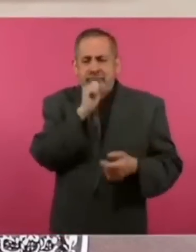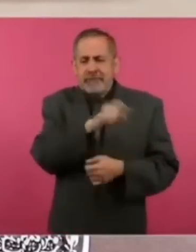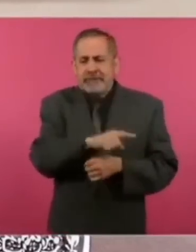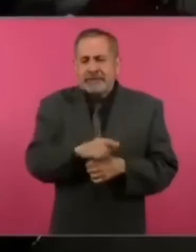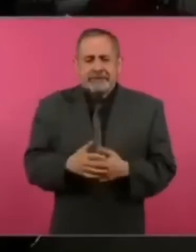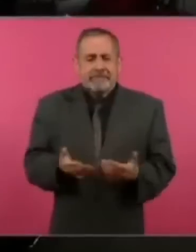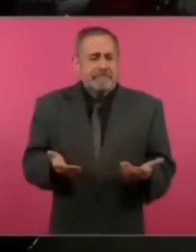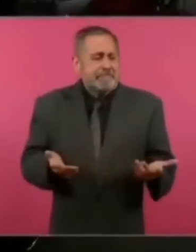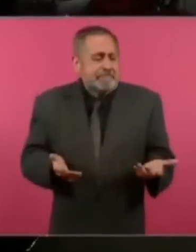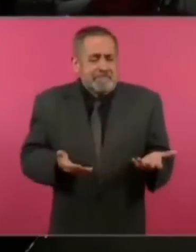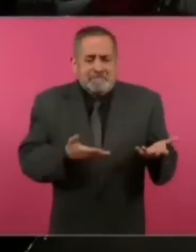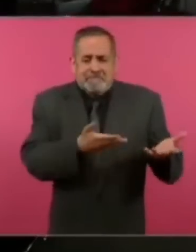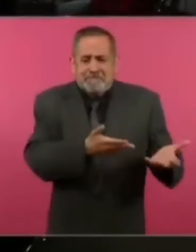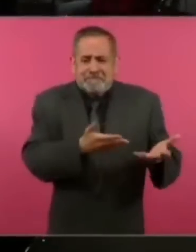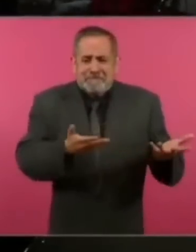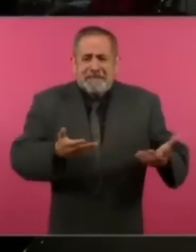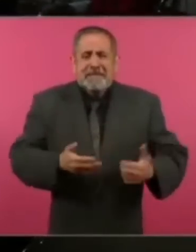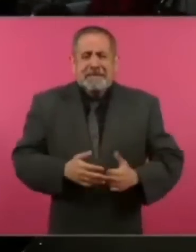a los oligarcas,